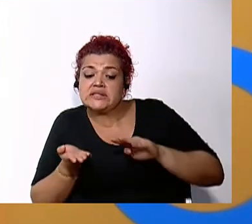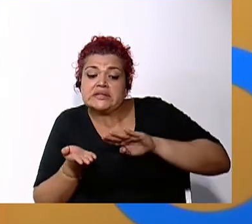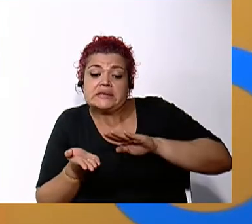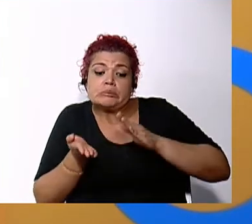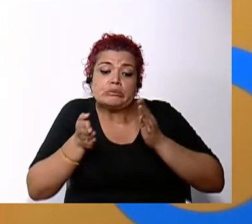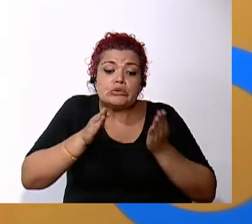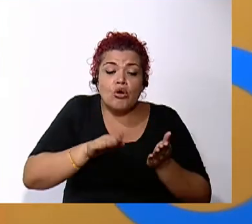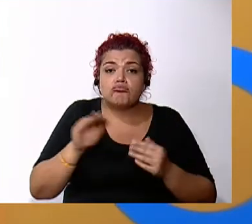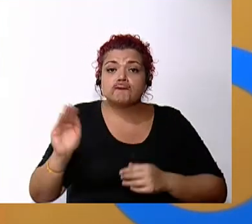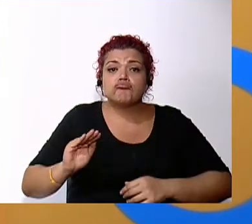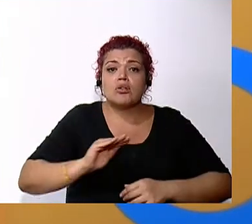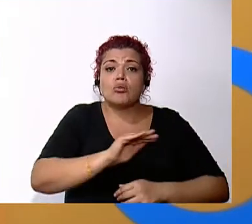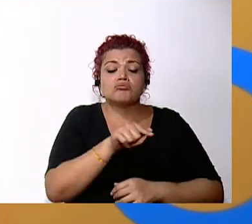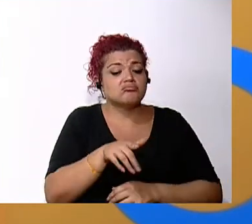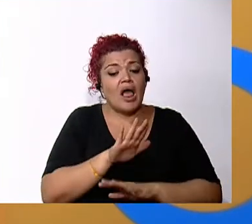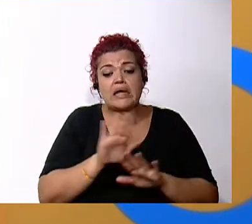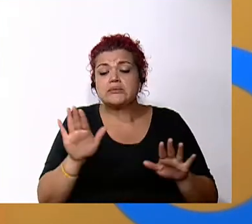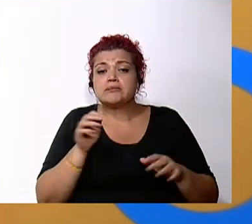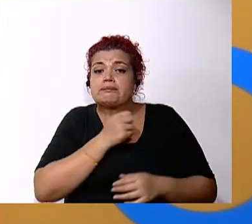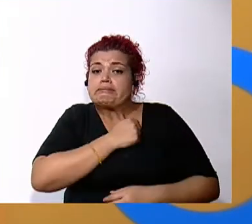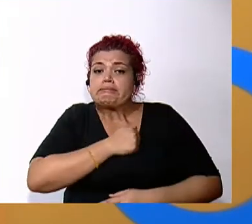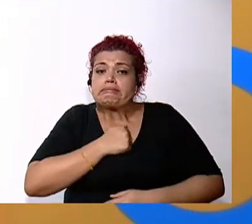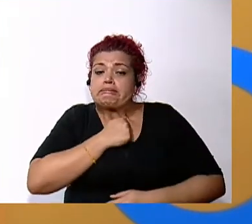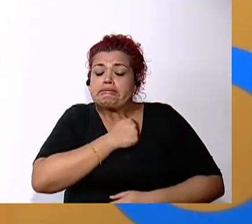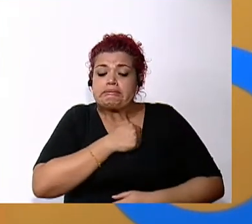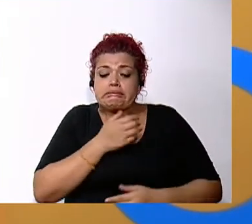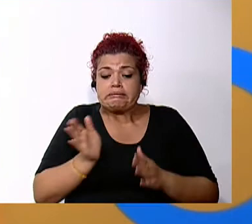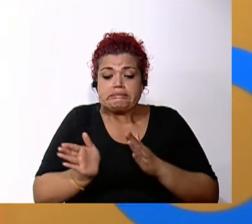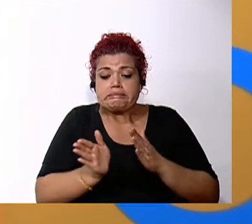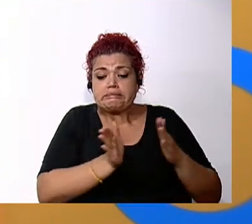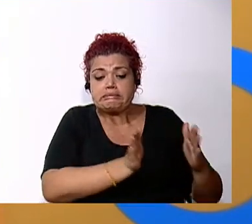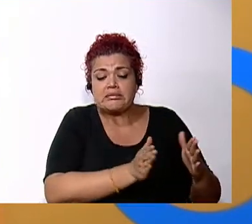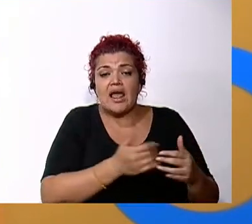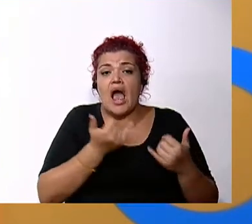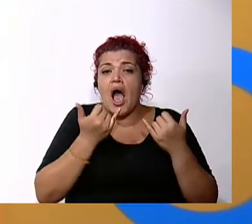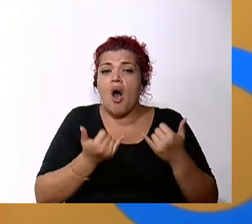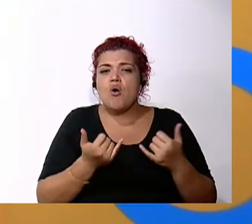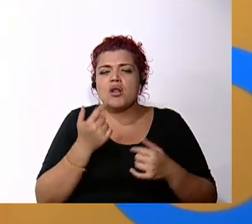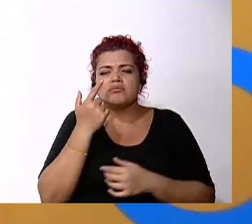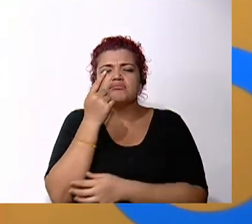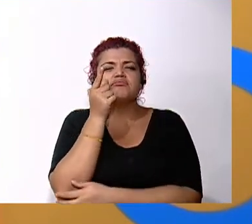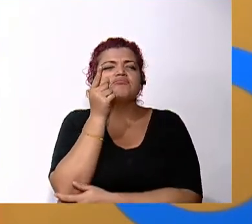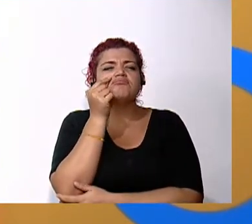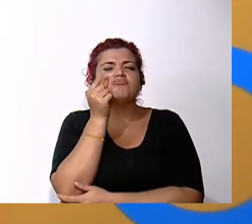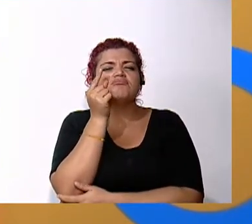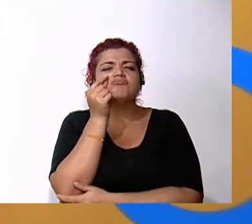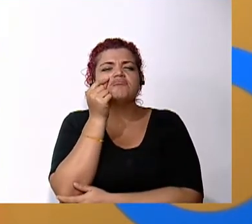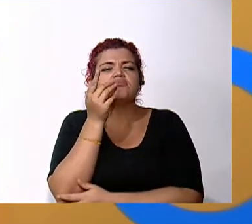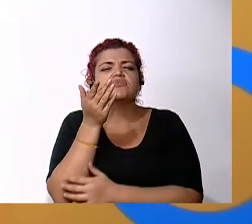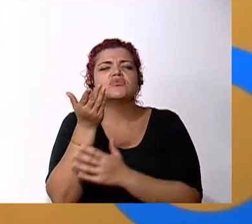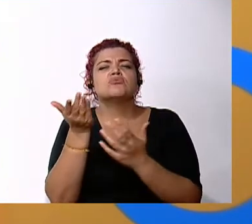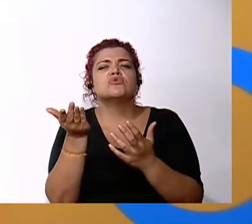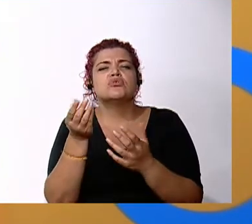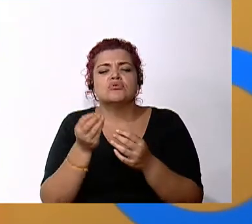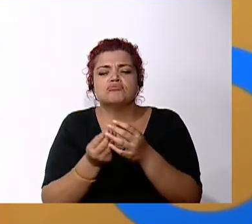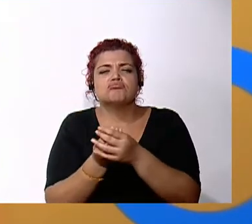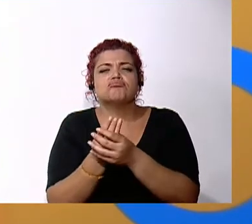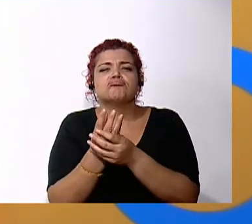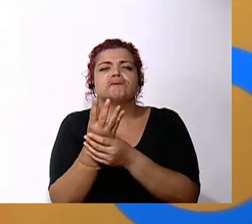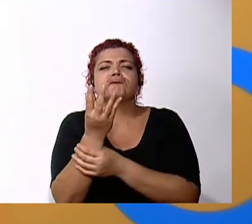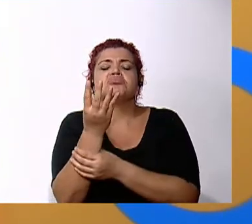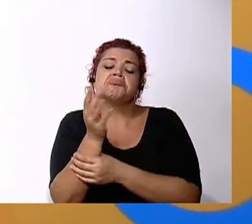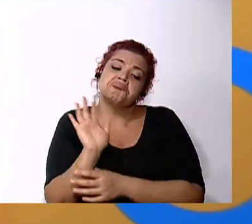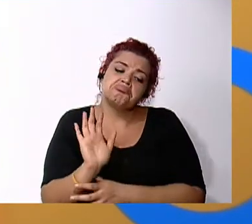ratón. Ahora voy a ver qué pasa con una planta. Y entonces introdujo la planta en